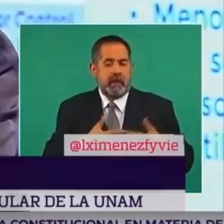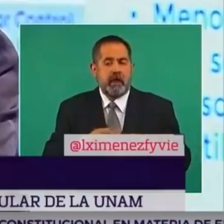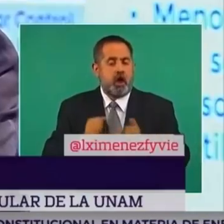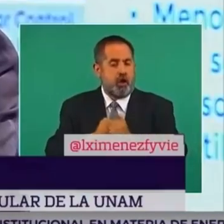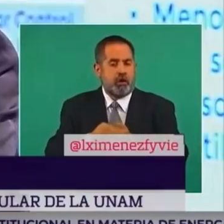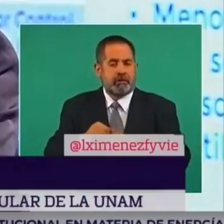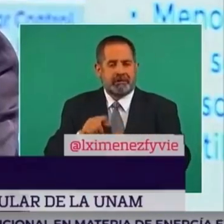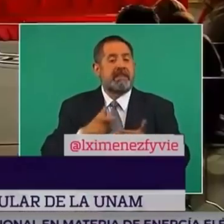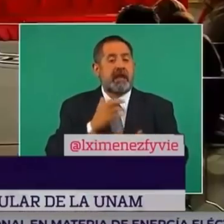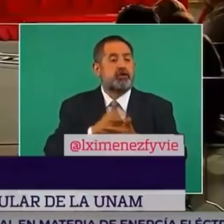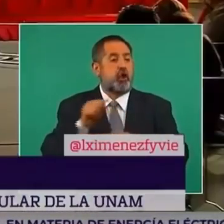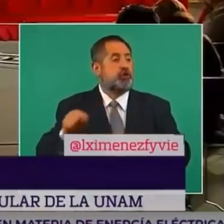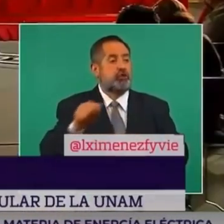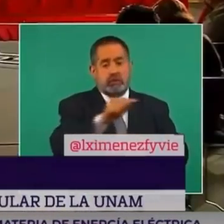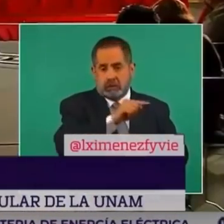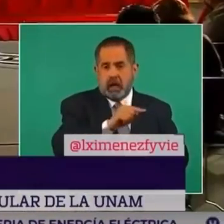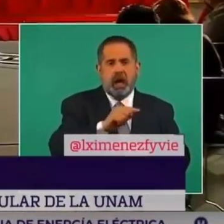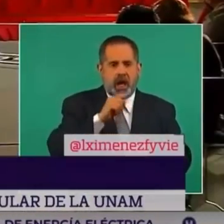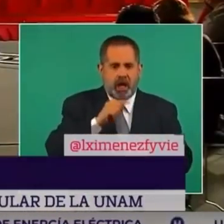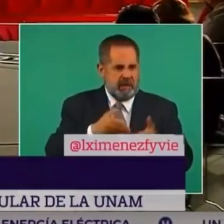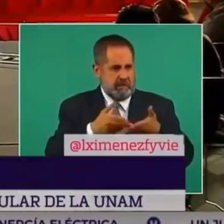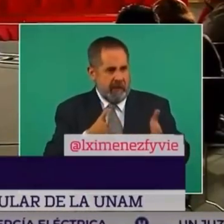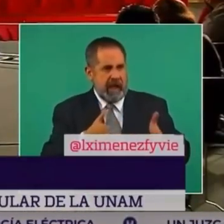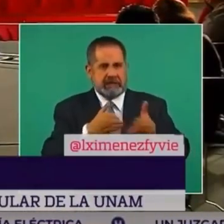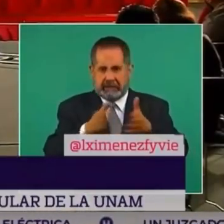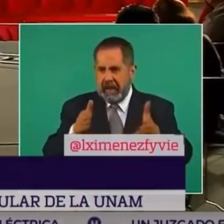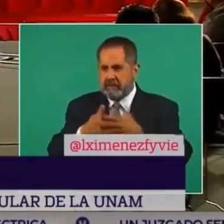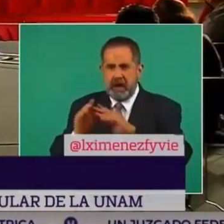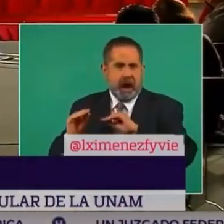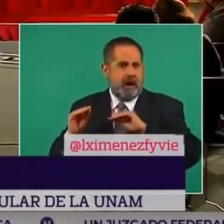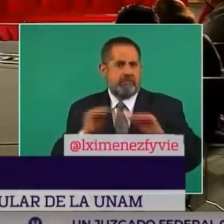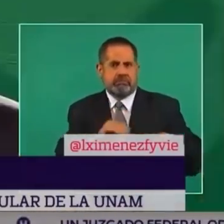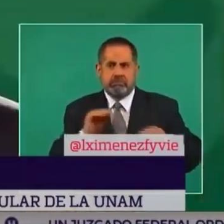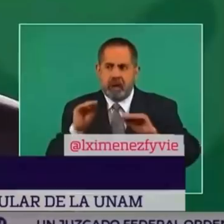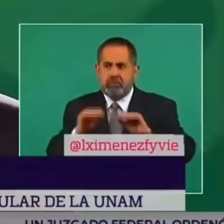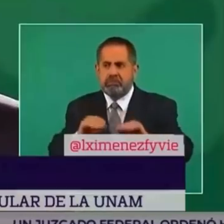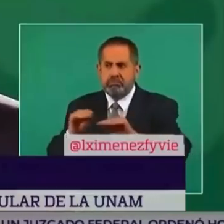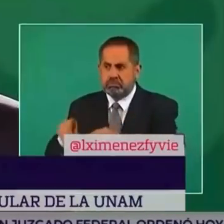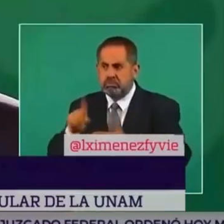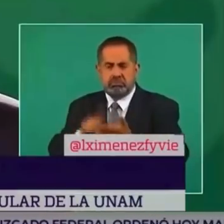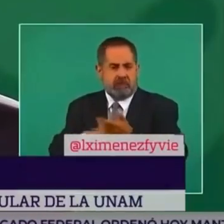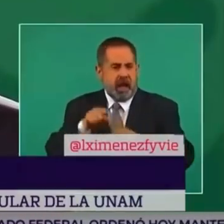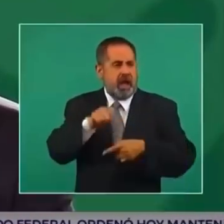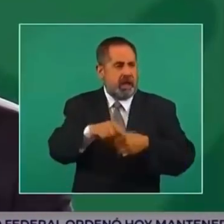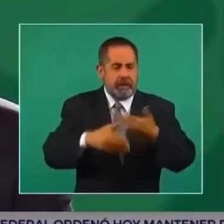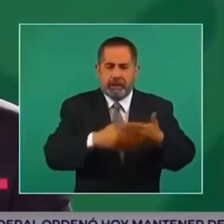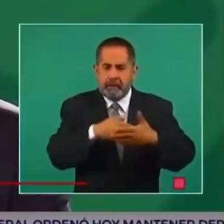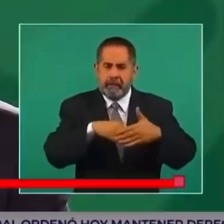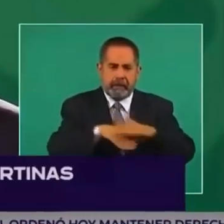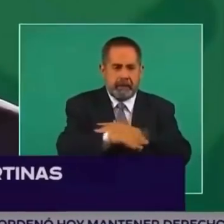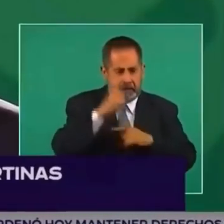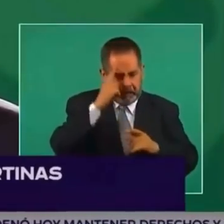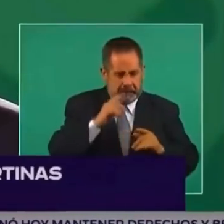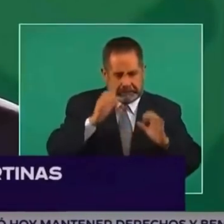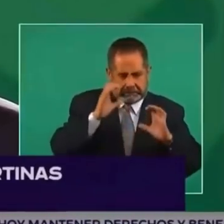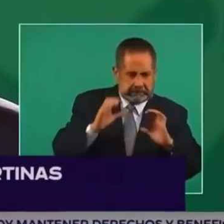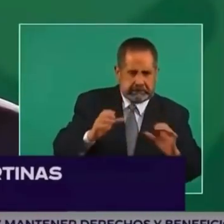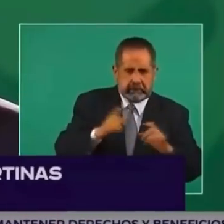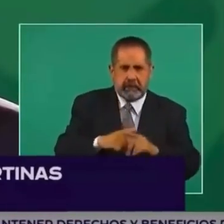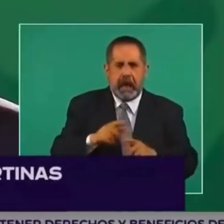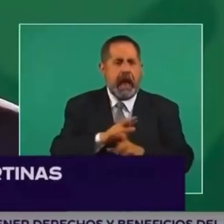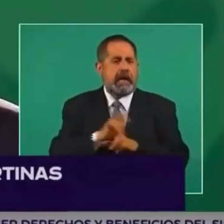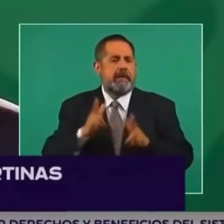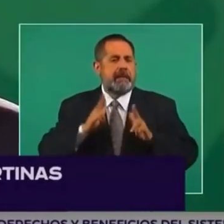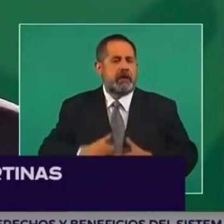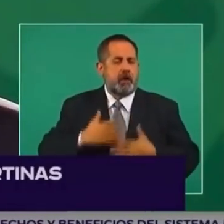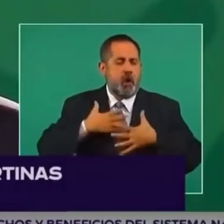Ahora con Joe Biden, sí, la CDC estuvo haciendo y el equipo pues de control de la pandemia han